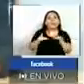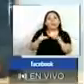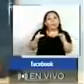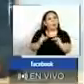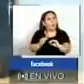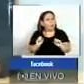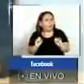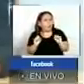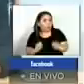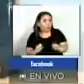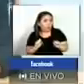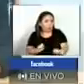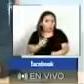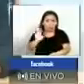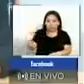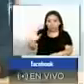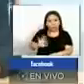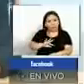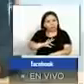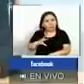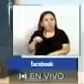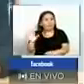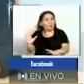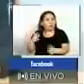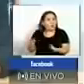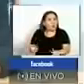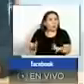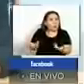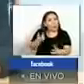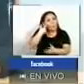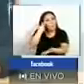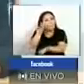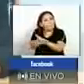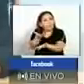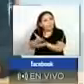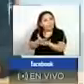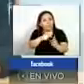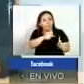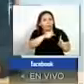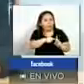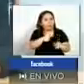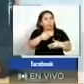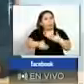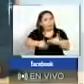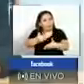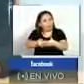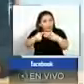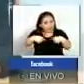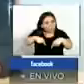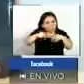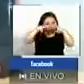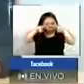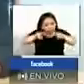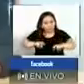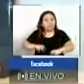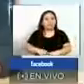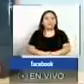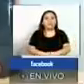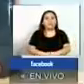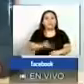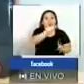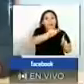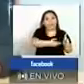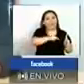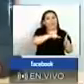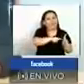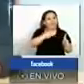no se presentaron arraigos suficientes que le garanticen que el imputado estará pendiente del proceso que se sigue en su contra. El imputado